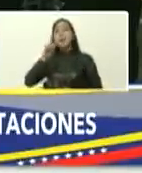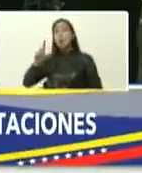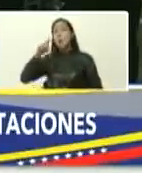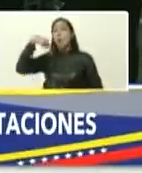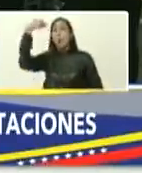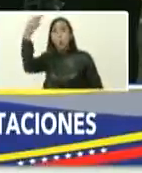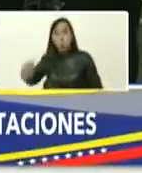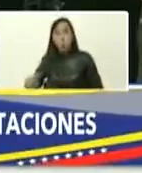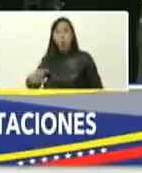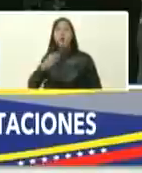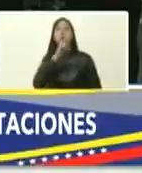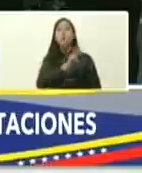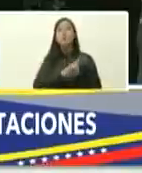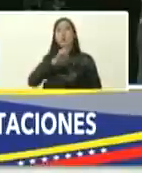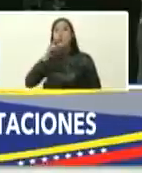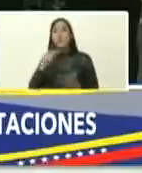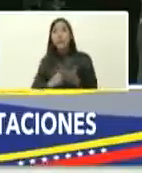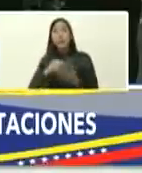2023,